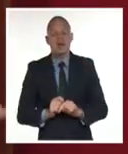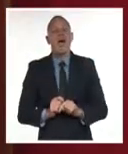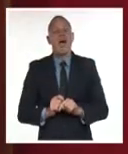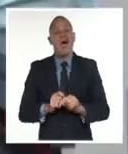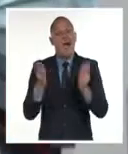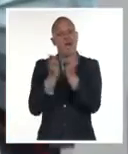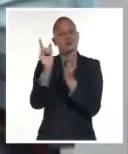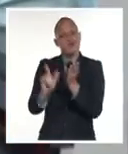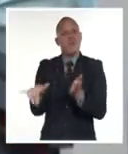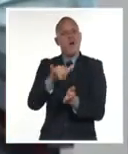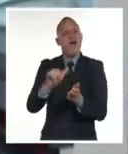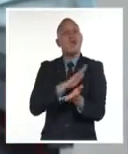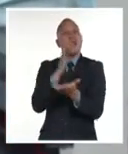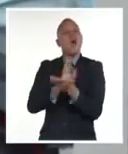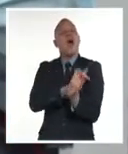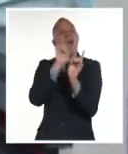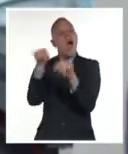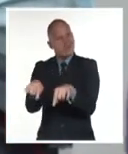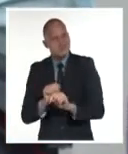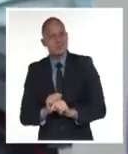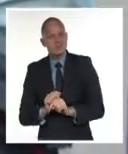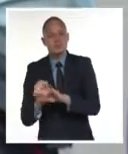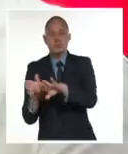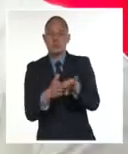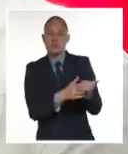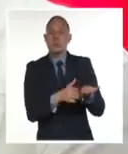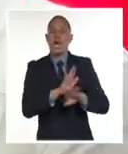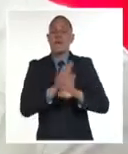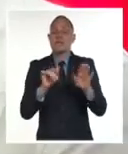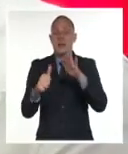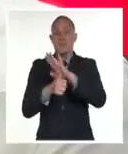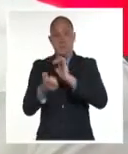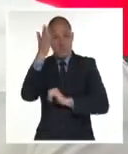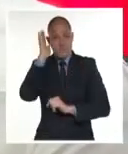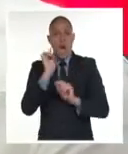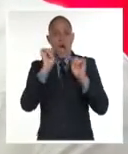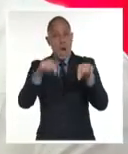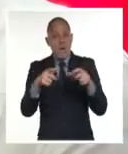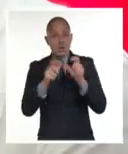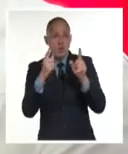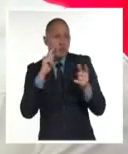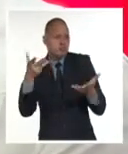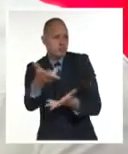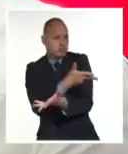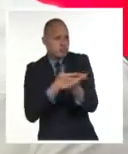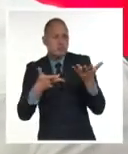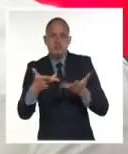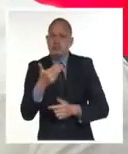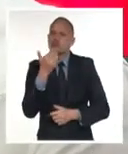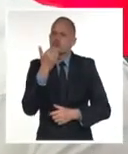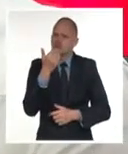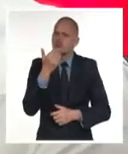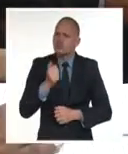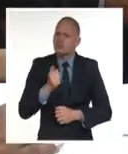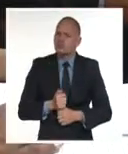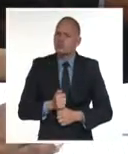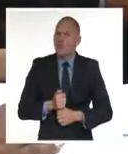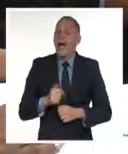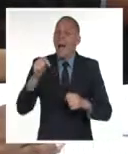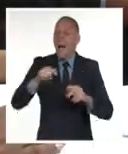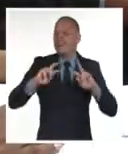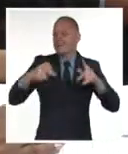estudiantes en las escuelas. En la reunión de la vanguardia tunera, el presidente cubano Miguel Díaz-Canel Bermúdez ratificó elementos imprescindibles